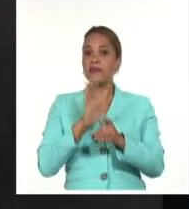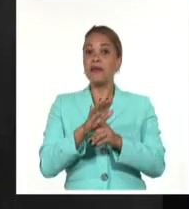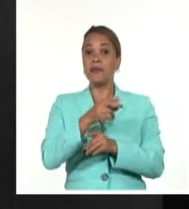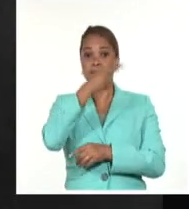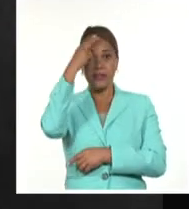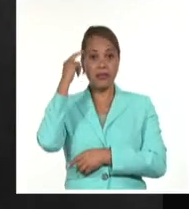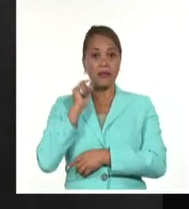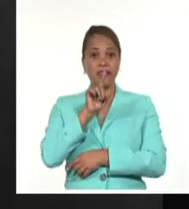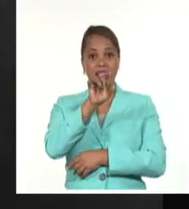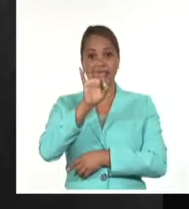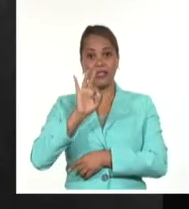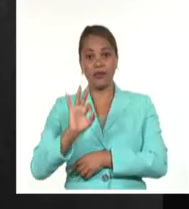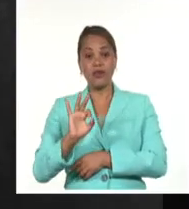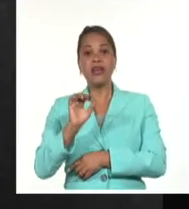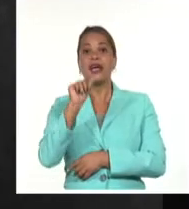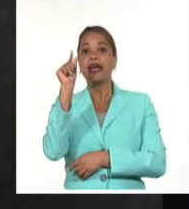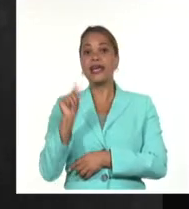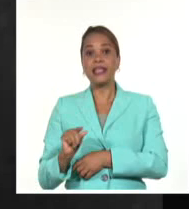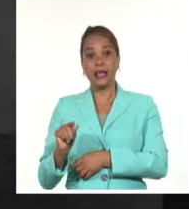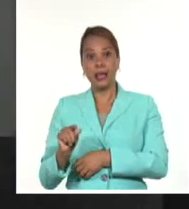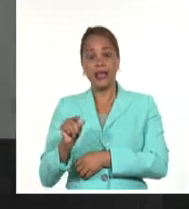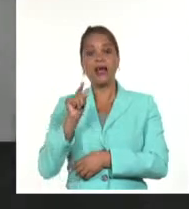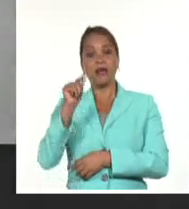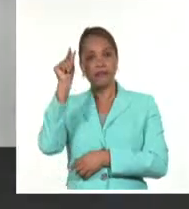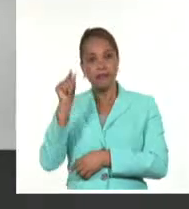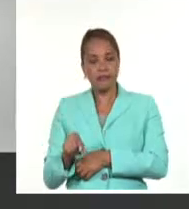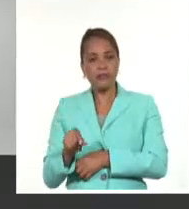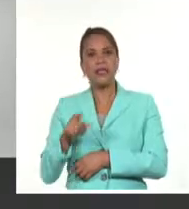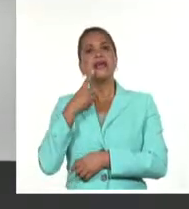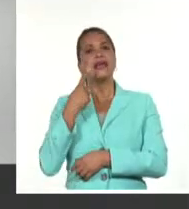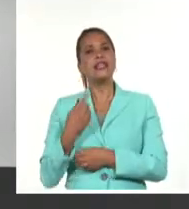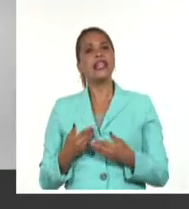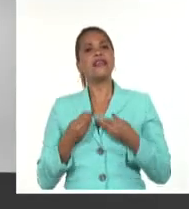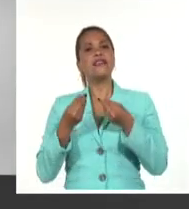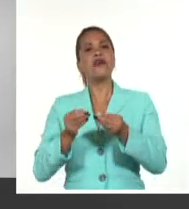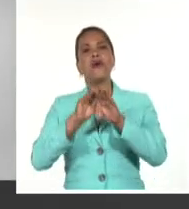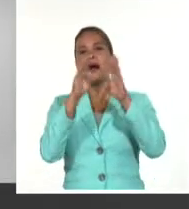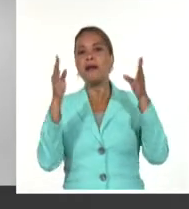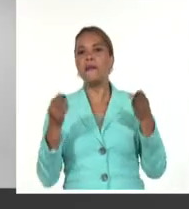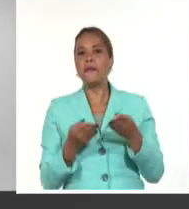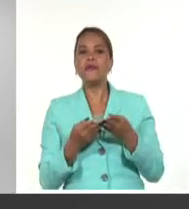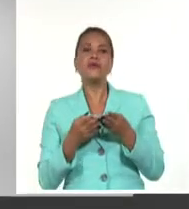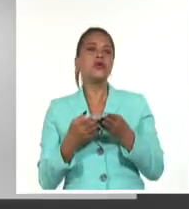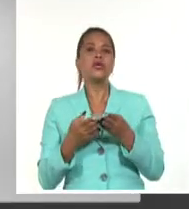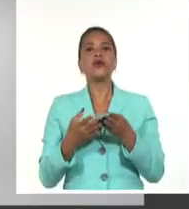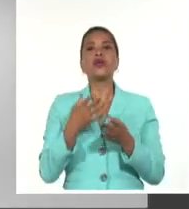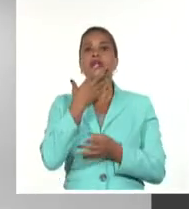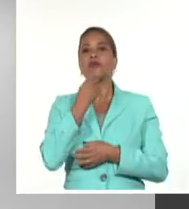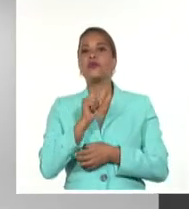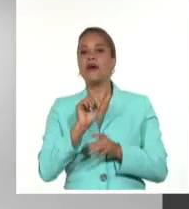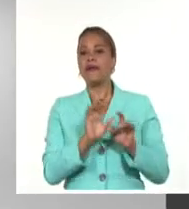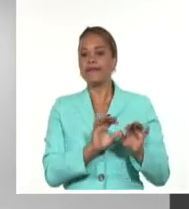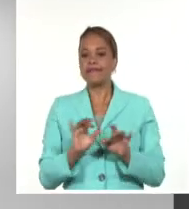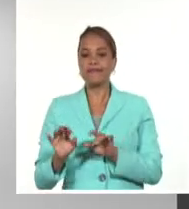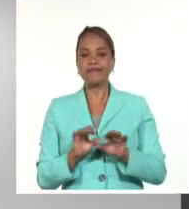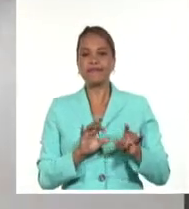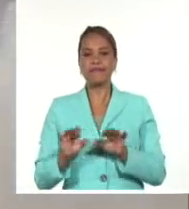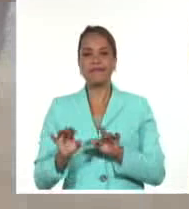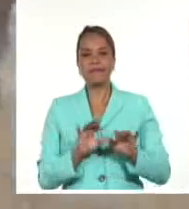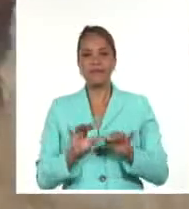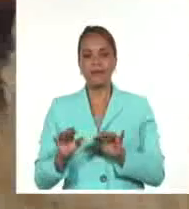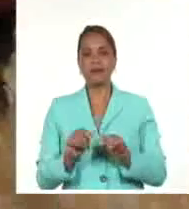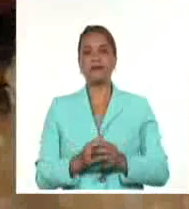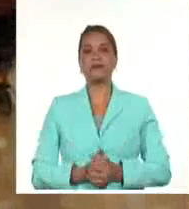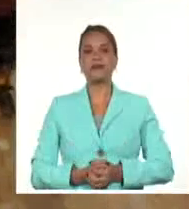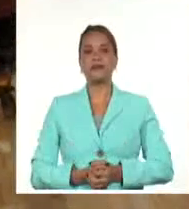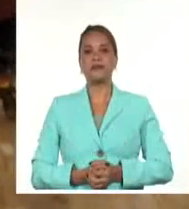18 el italiano bartolomeo cristófori regaló al mundo lo que él llamó clavicémbalo el piano es forte